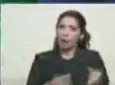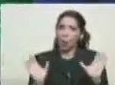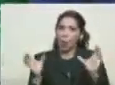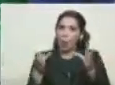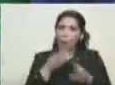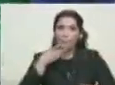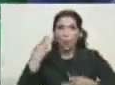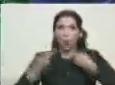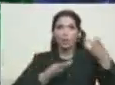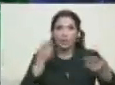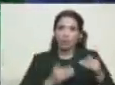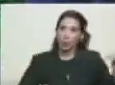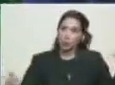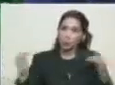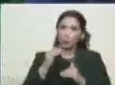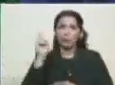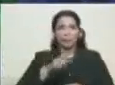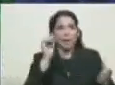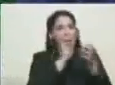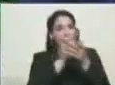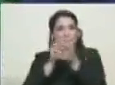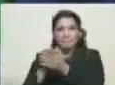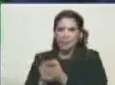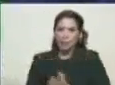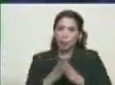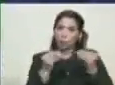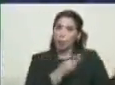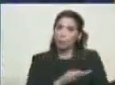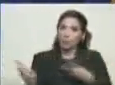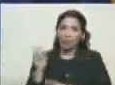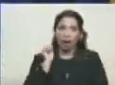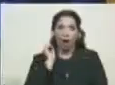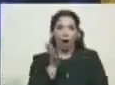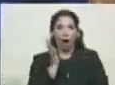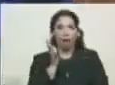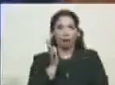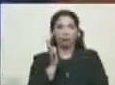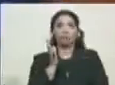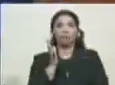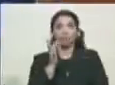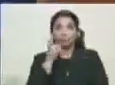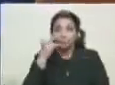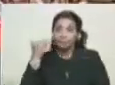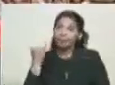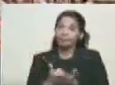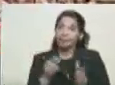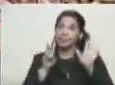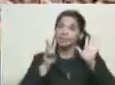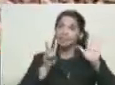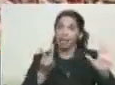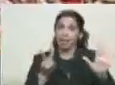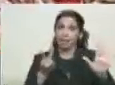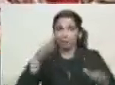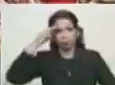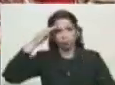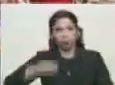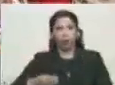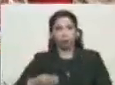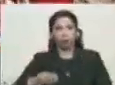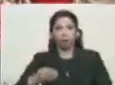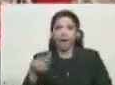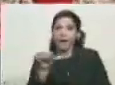y también compañeros y compañeras que estaban invitados al acto. Hay 7 hermanos de la Guardia Nacional heridos,